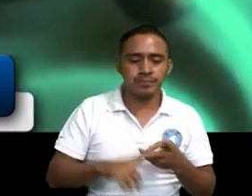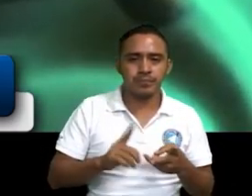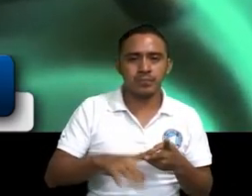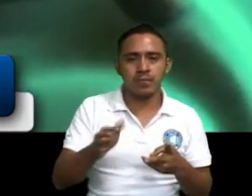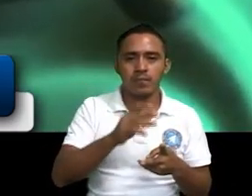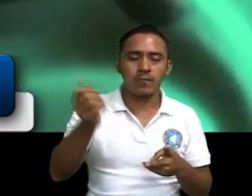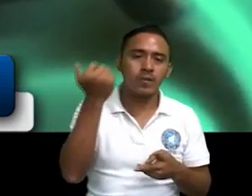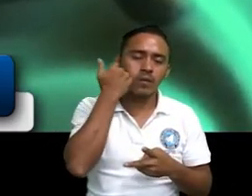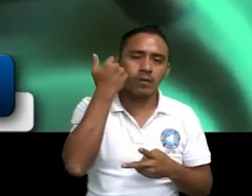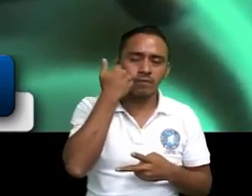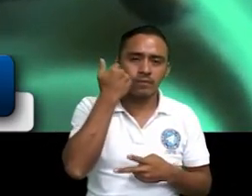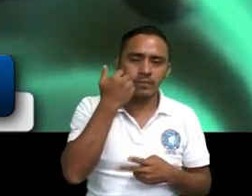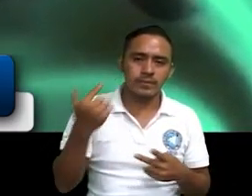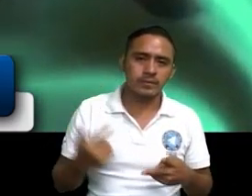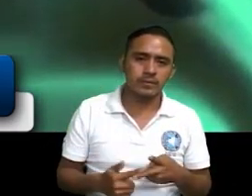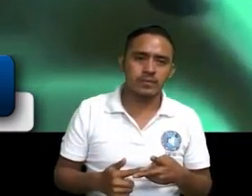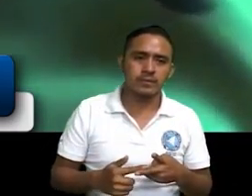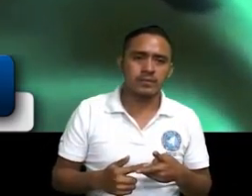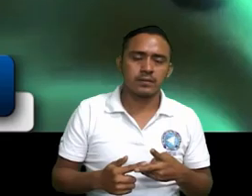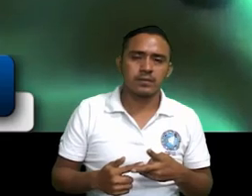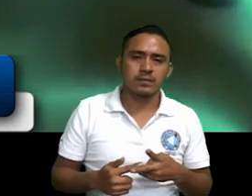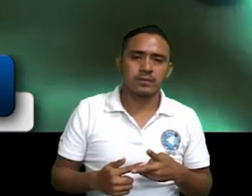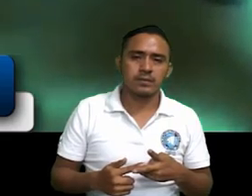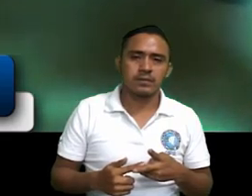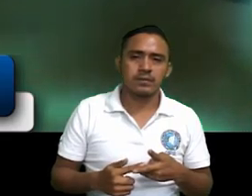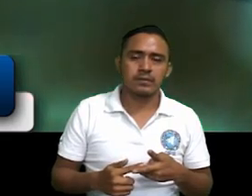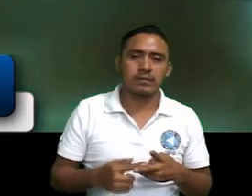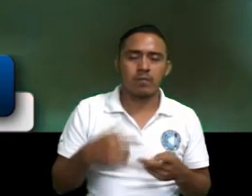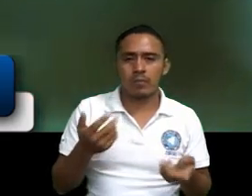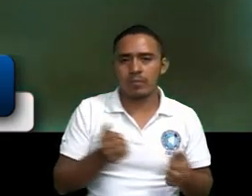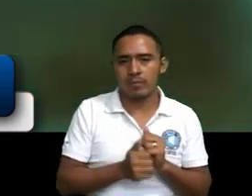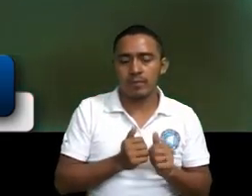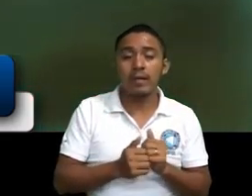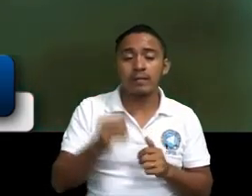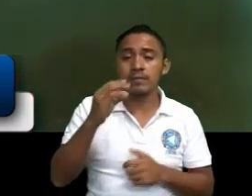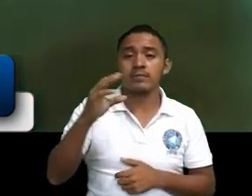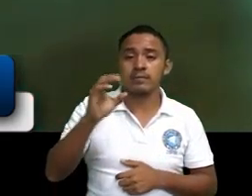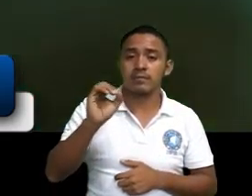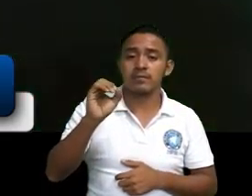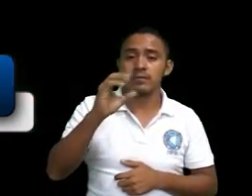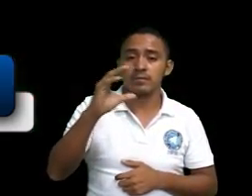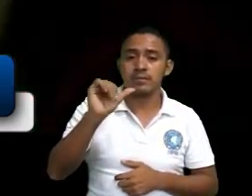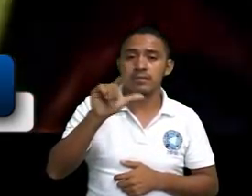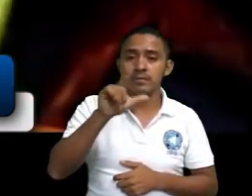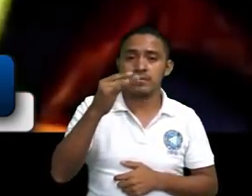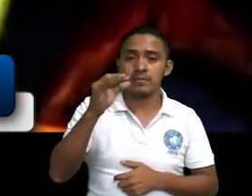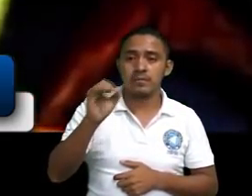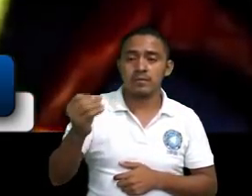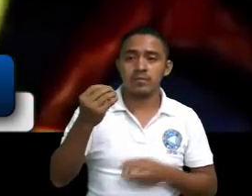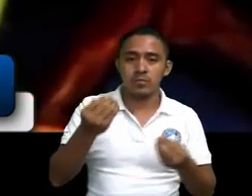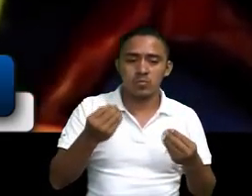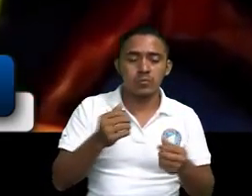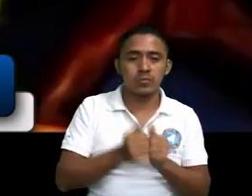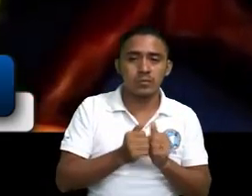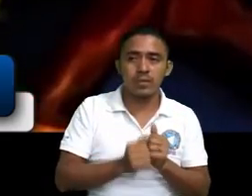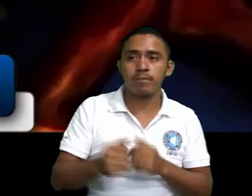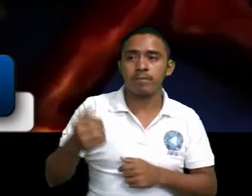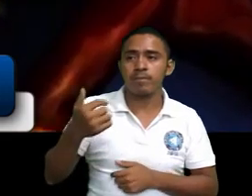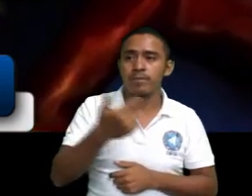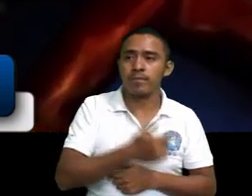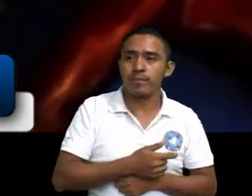enfermedades hemolíticas, que eso se debe a la presencia de bilirrubinato de calcio. Eso se debe a la destrucción masiva de los glóbulos rojos. ¿Esos son